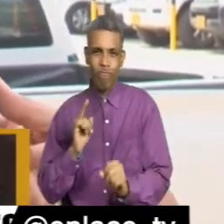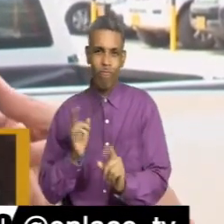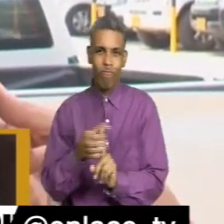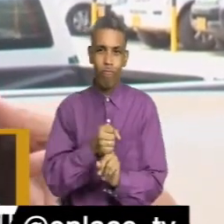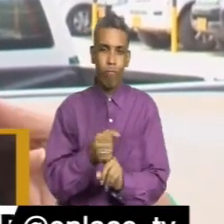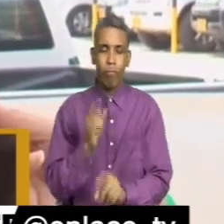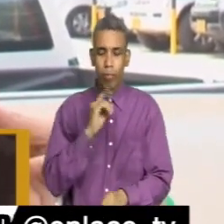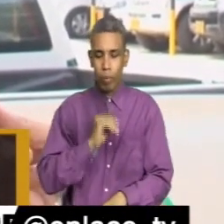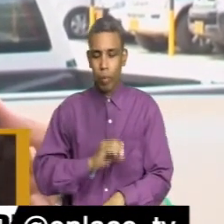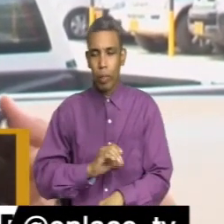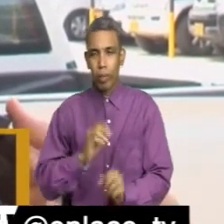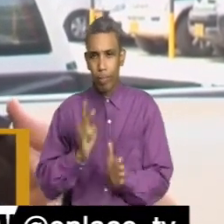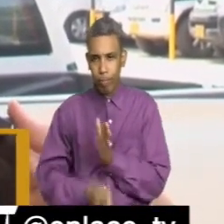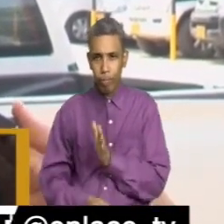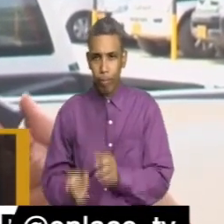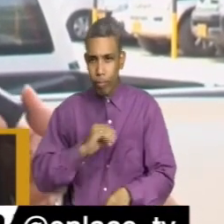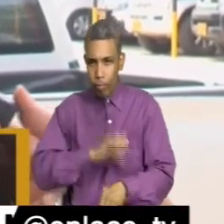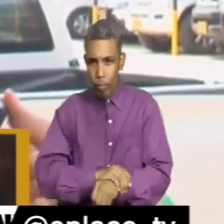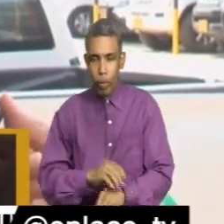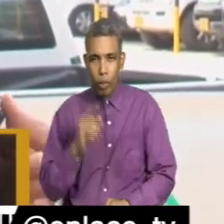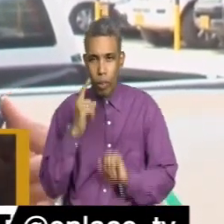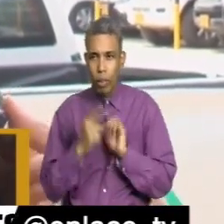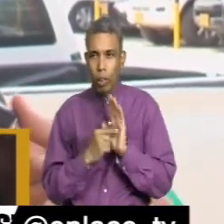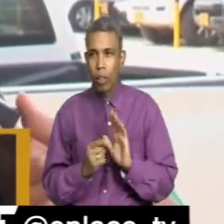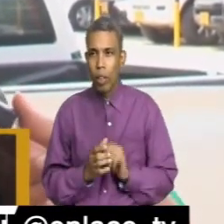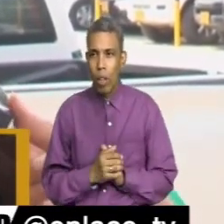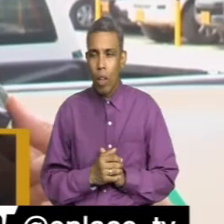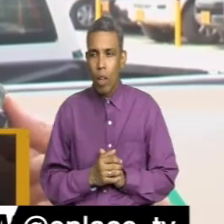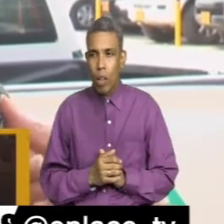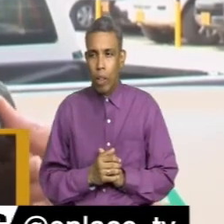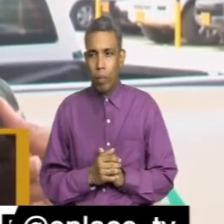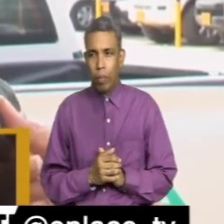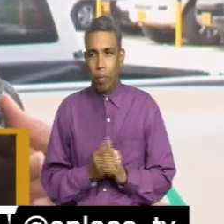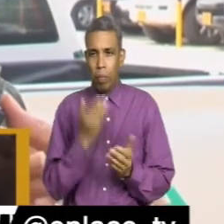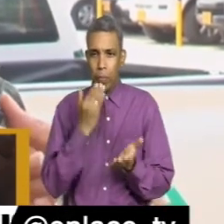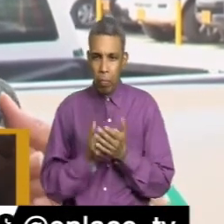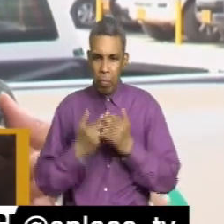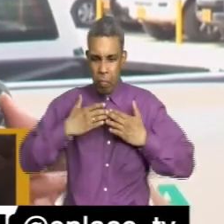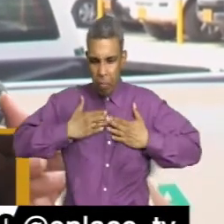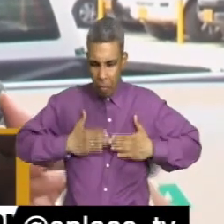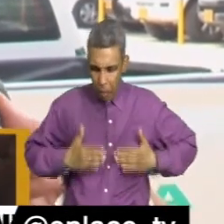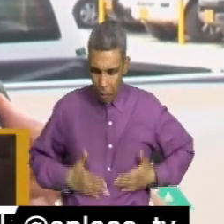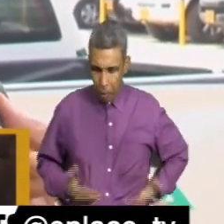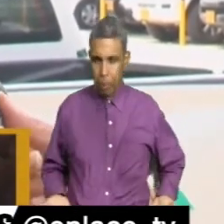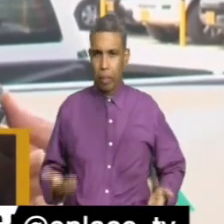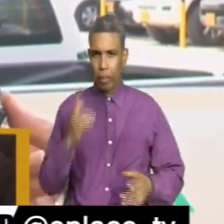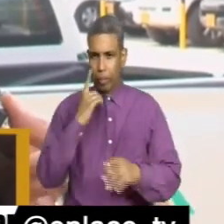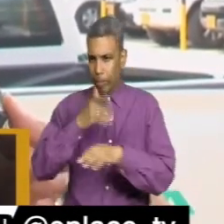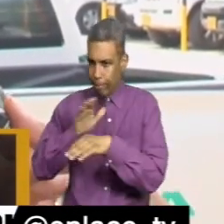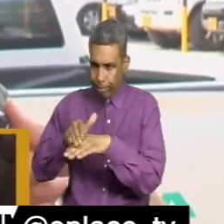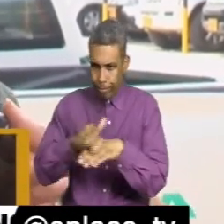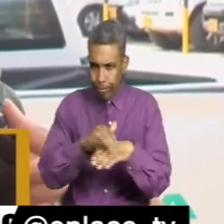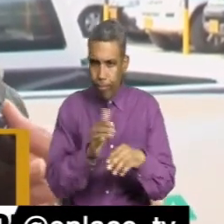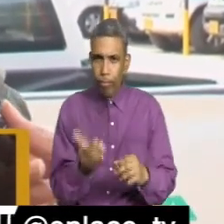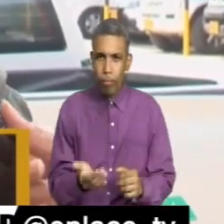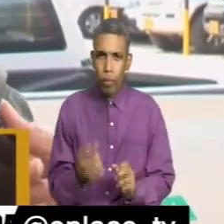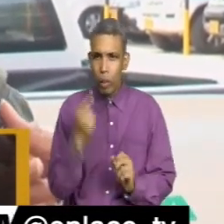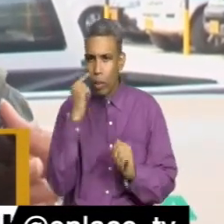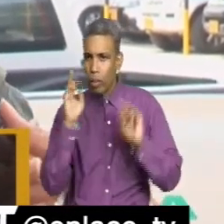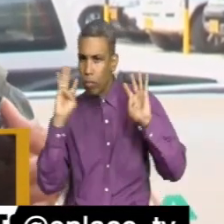preventivos, disuasivos y de control que estamos realizando con las requisas, con los planes avispa, con los planes cantado,